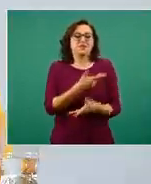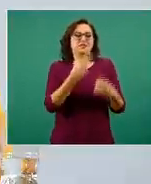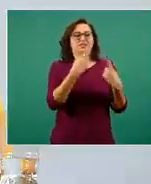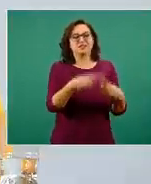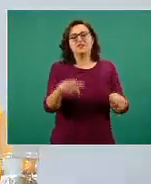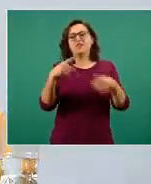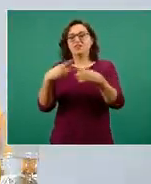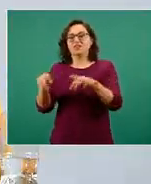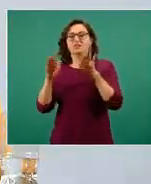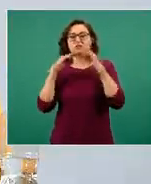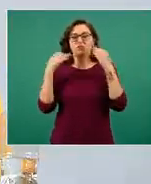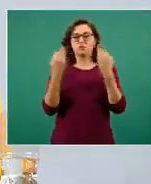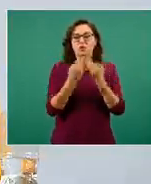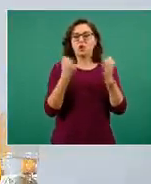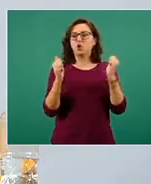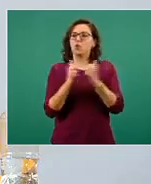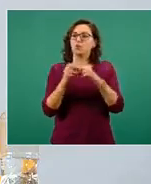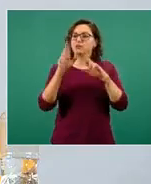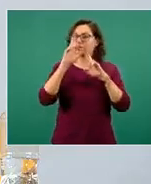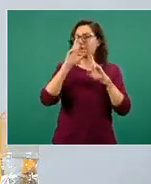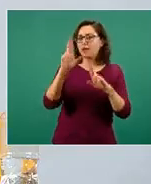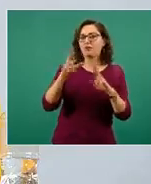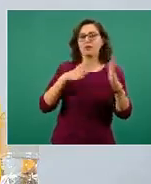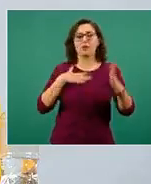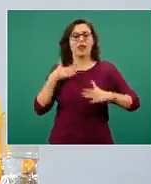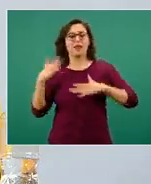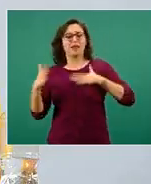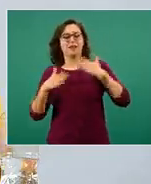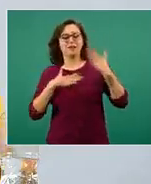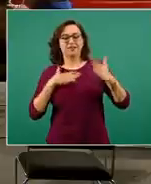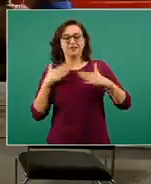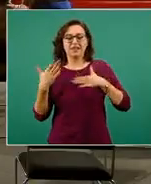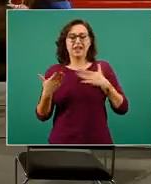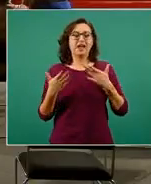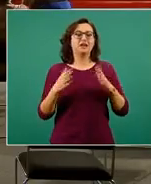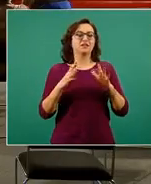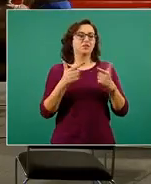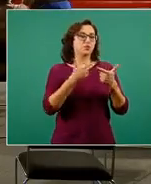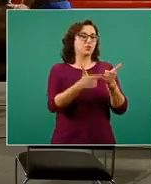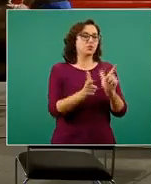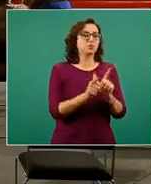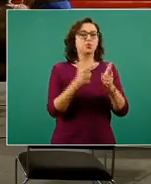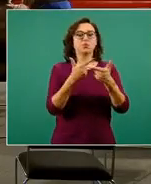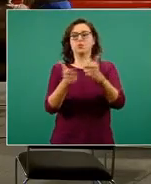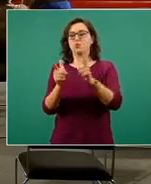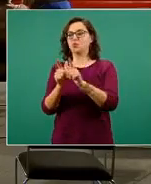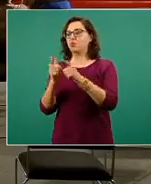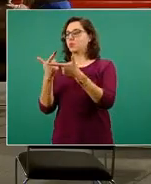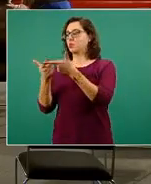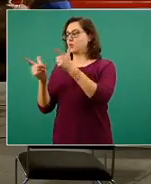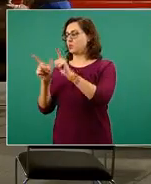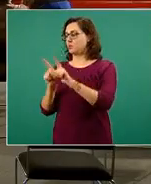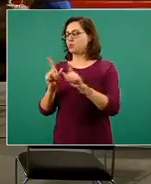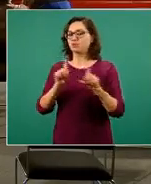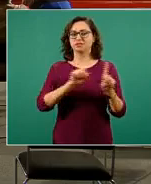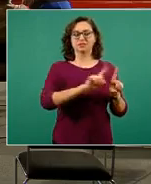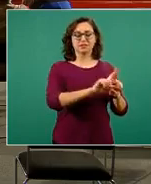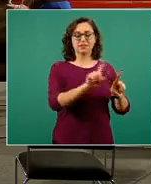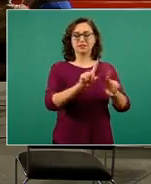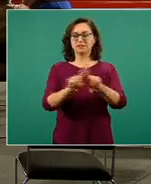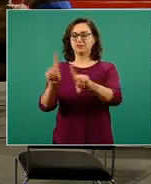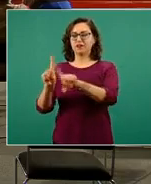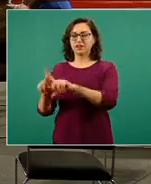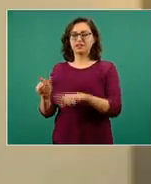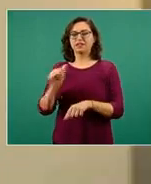todos con mucho respeto, con mucho ánimo, mucha alegría, de distintos grupos sociales, de distintas procedencias en sus